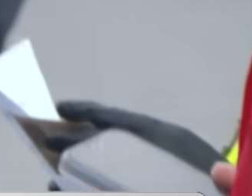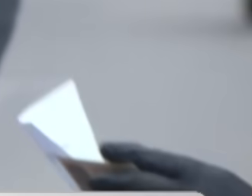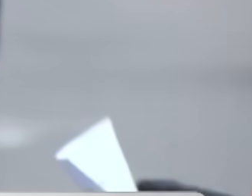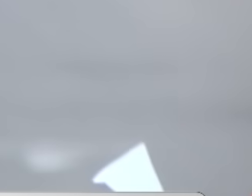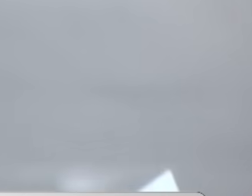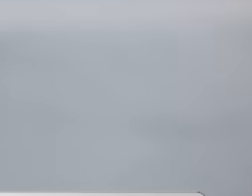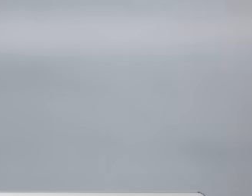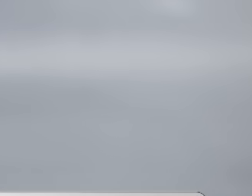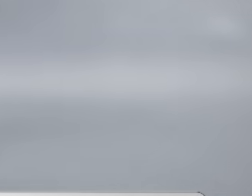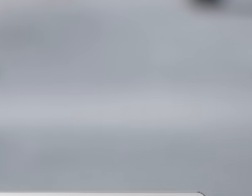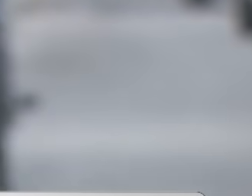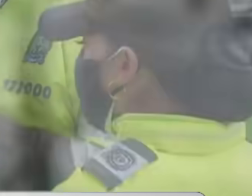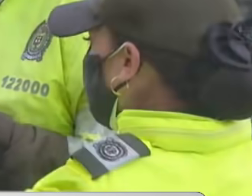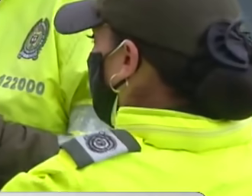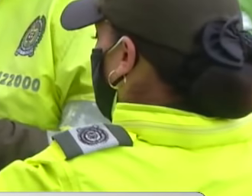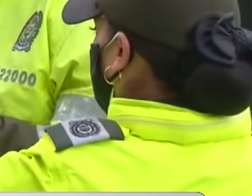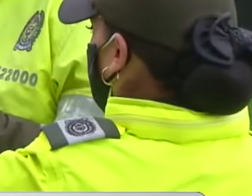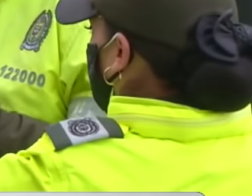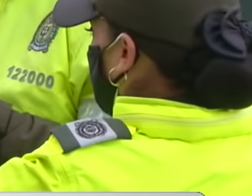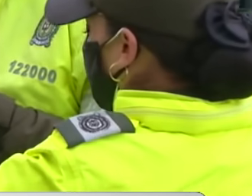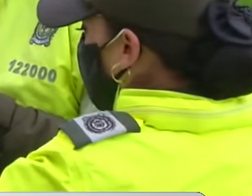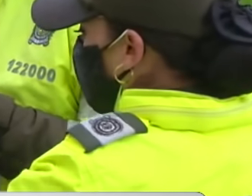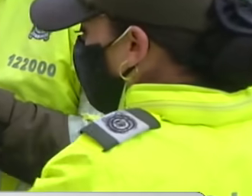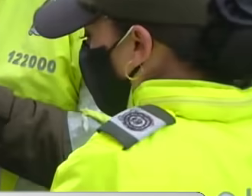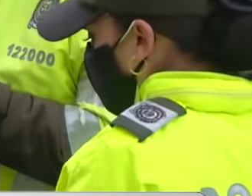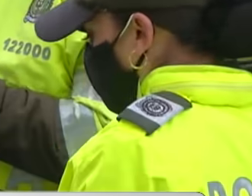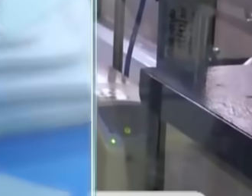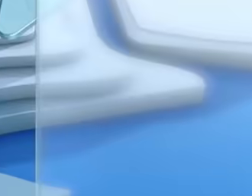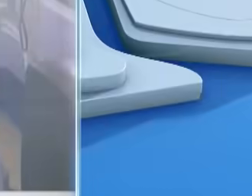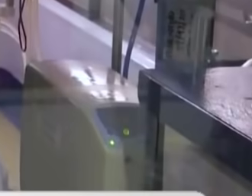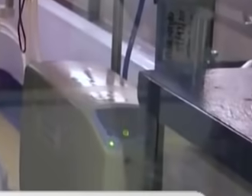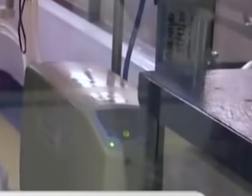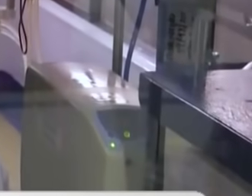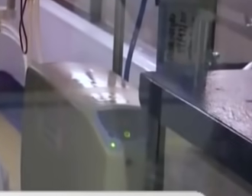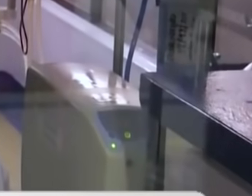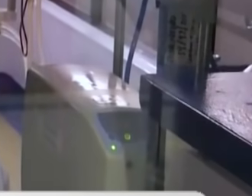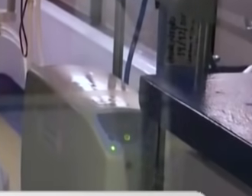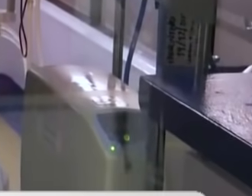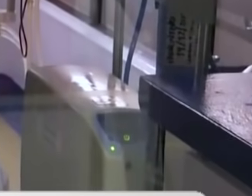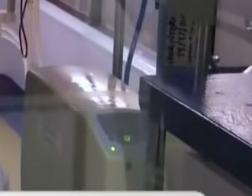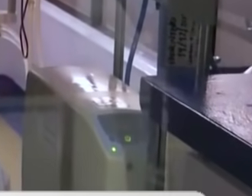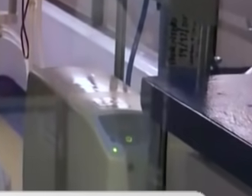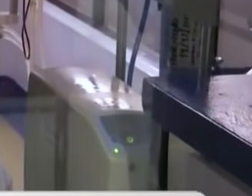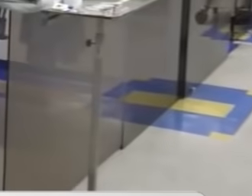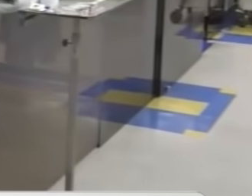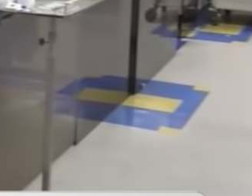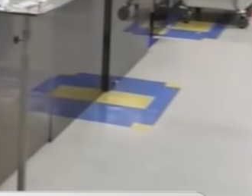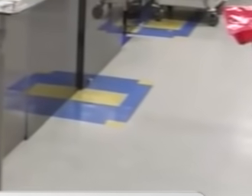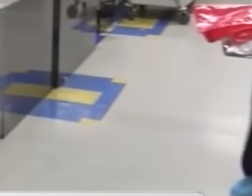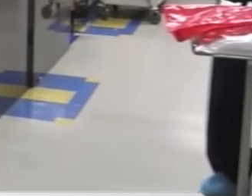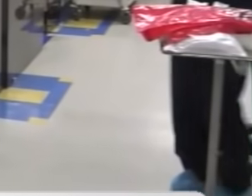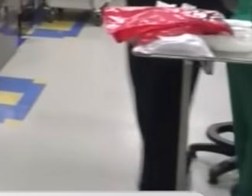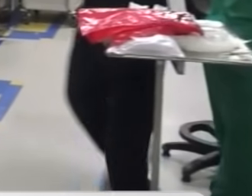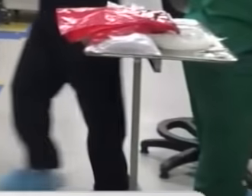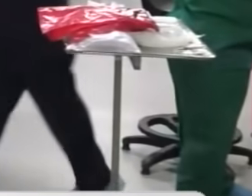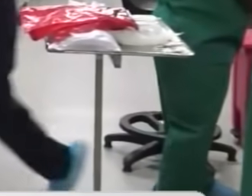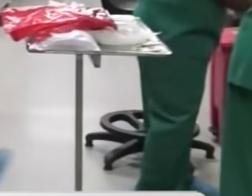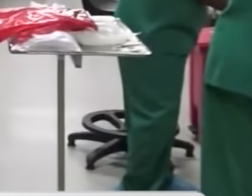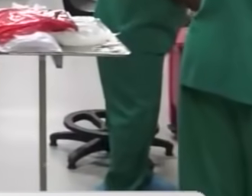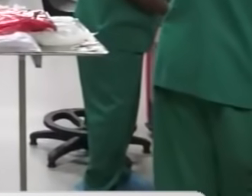los nuevos toques de queda y cuarentena general. Alarmante situación de las UCI en